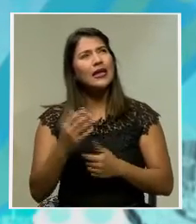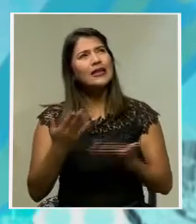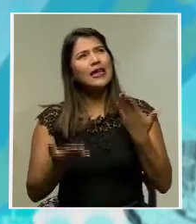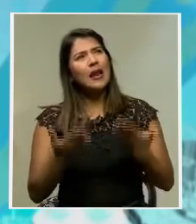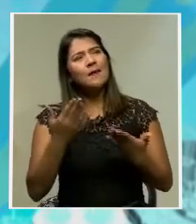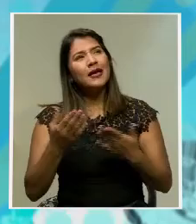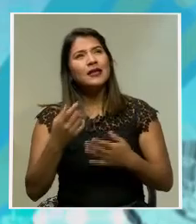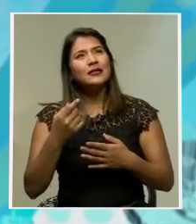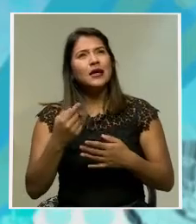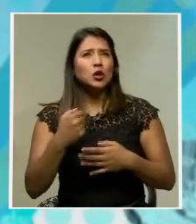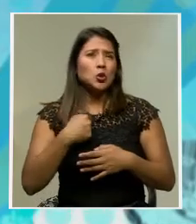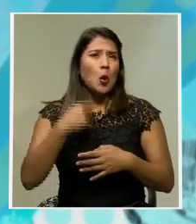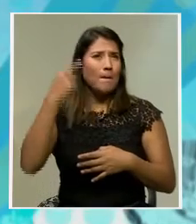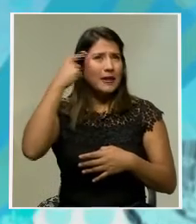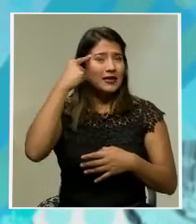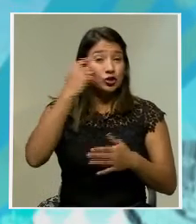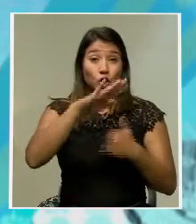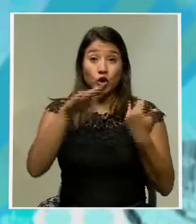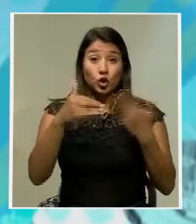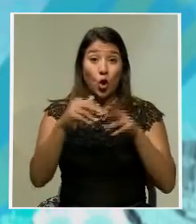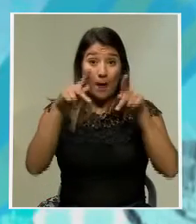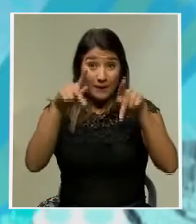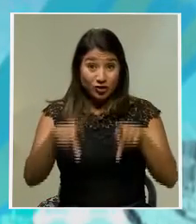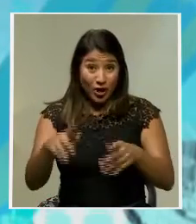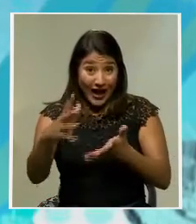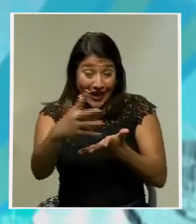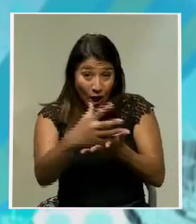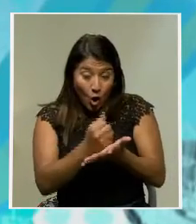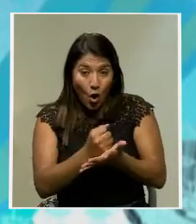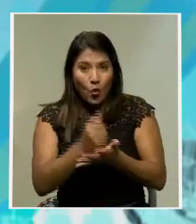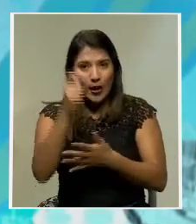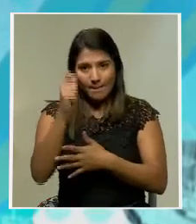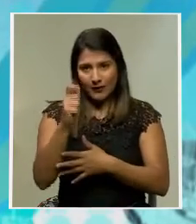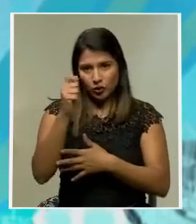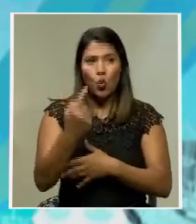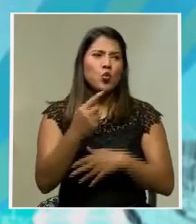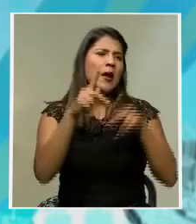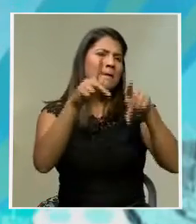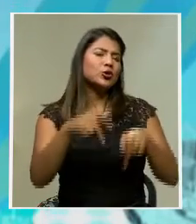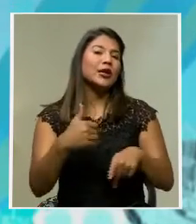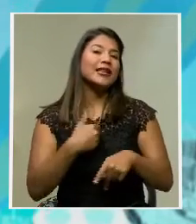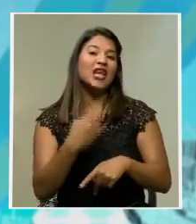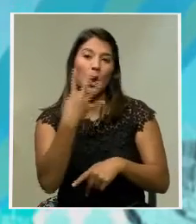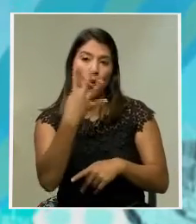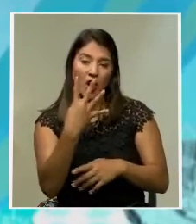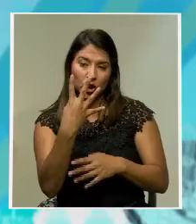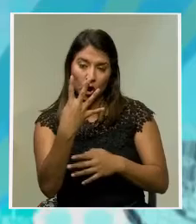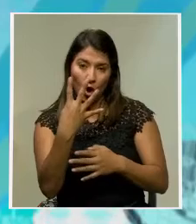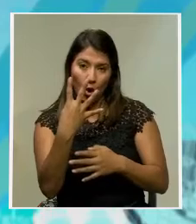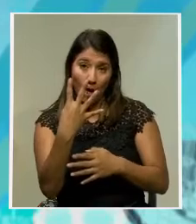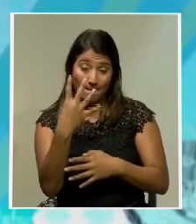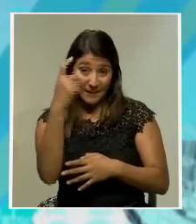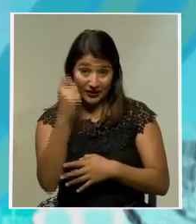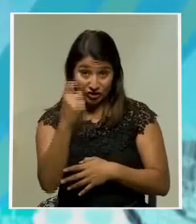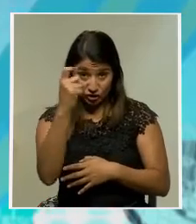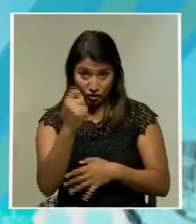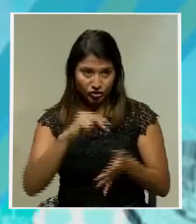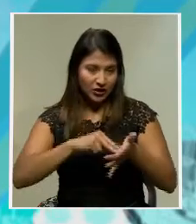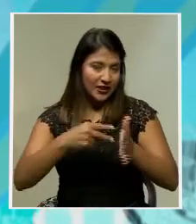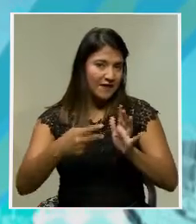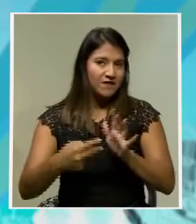que todas las personas que cobran varias pensiones, una persona que cobra 4 pensiones, tiene un ingreso